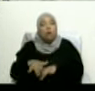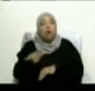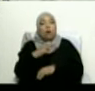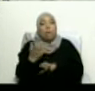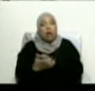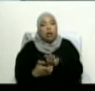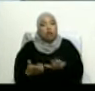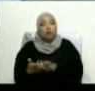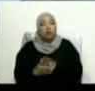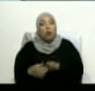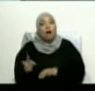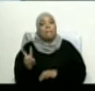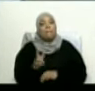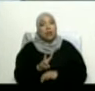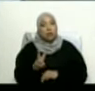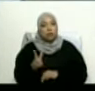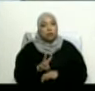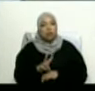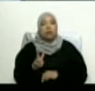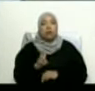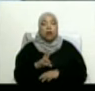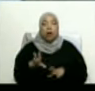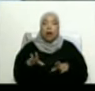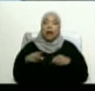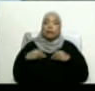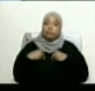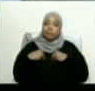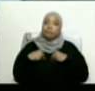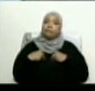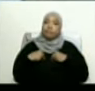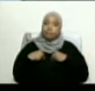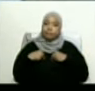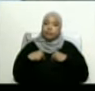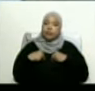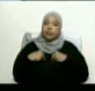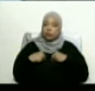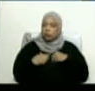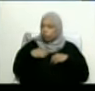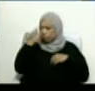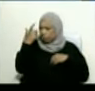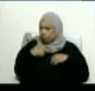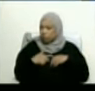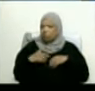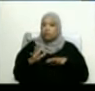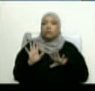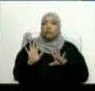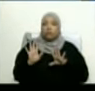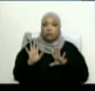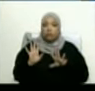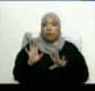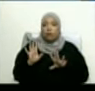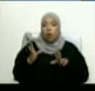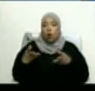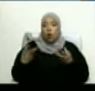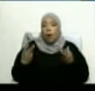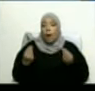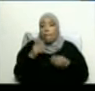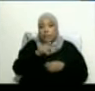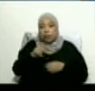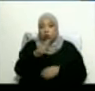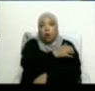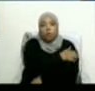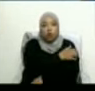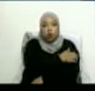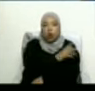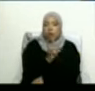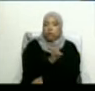Venezuela y que todos tenemos que asumirlo. A mí me da pena y vergüenza que muchos opositores venezolanos